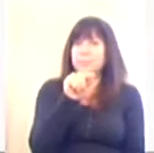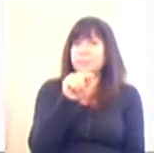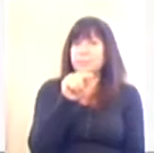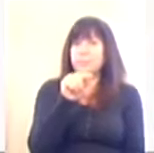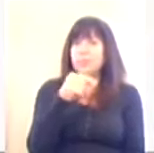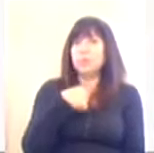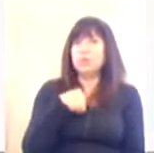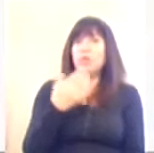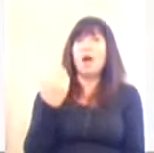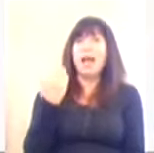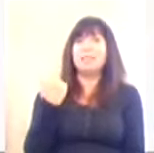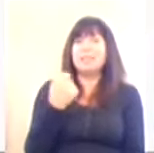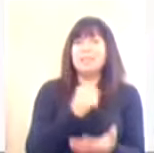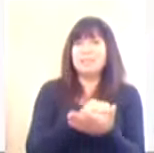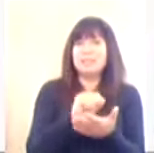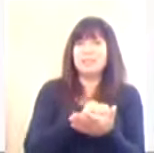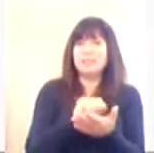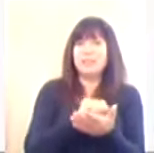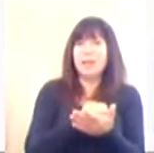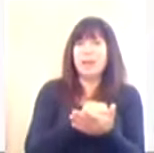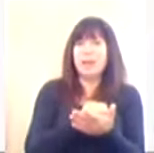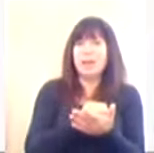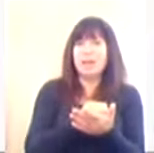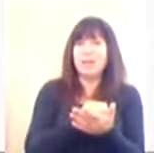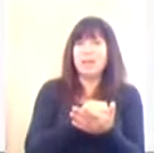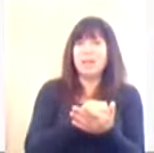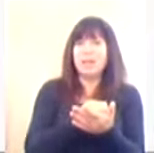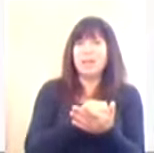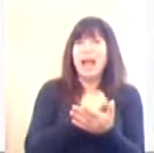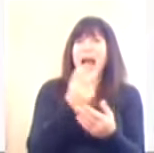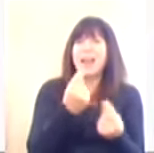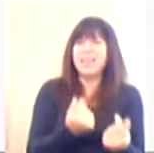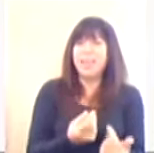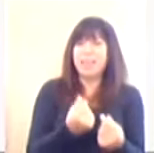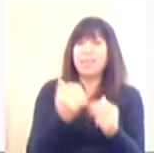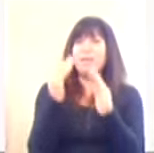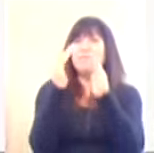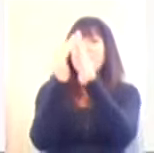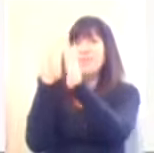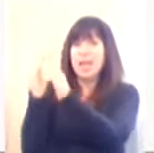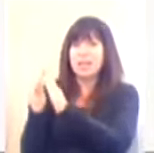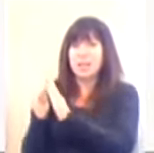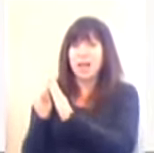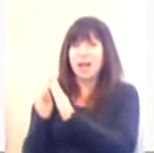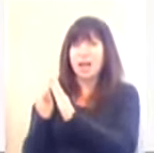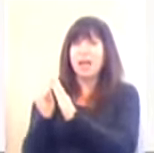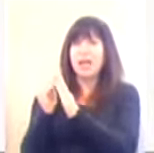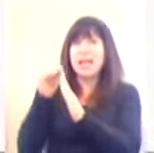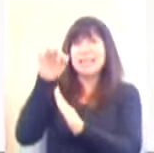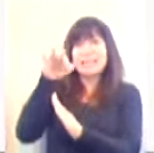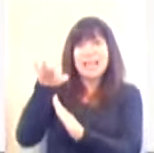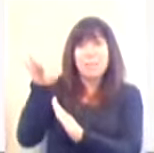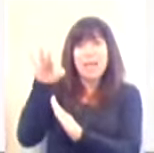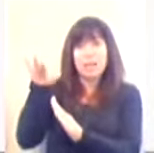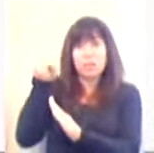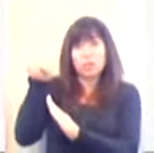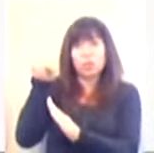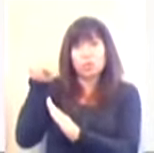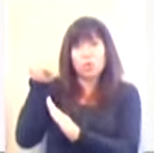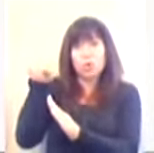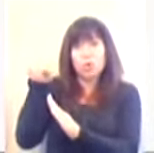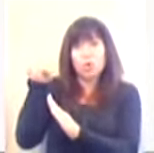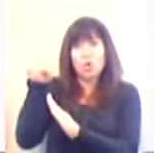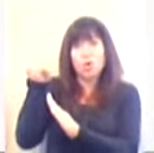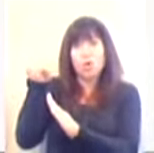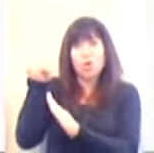diagnóstico, las dimensiones de calidad de la vivienda, donde el aislamiento térmico de la vivienda hoy día, al